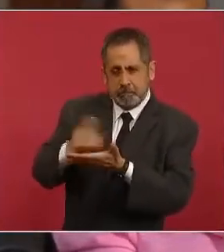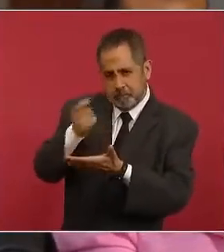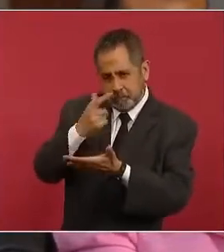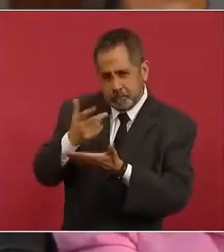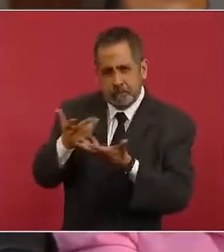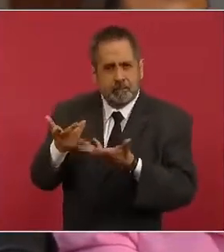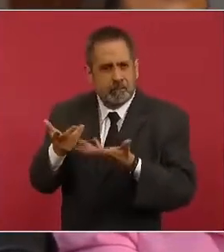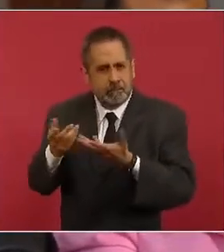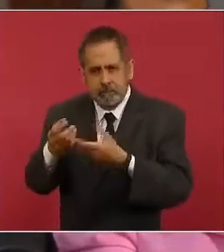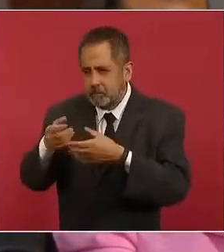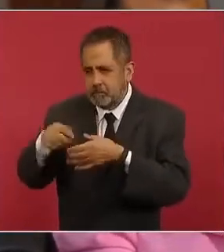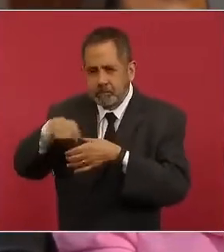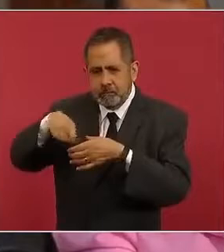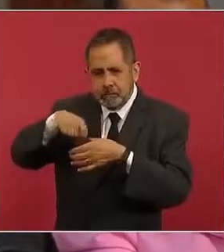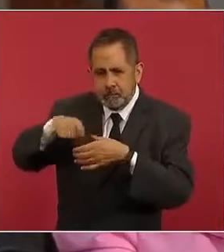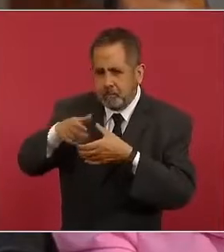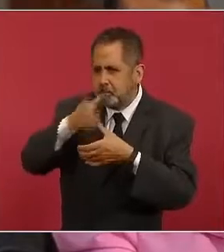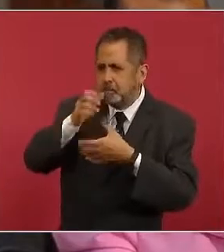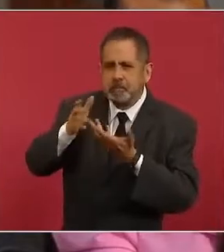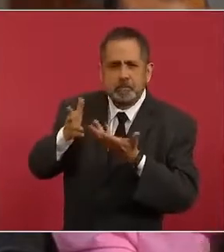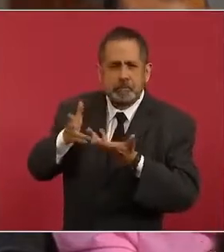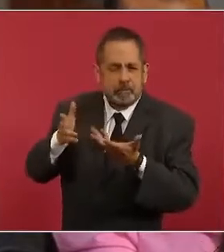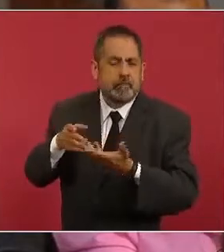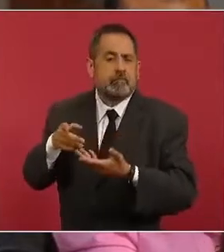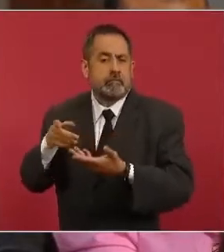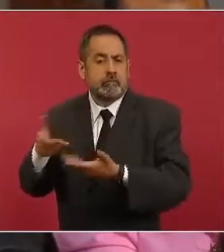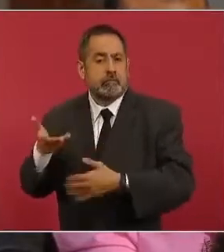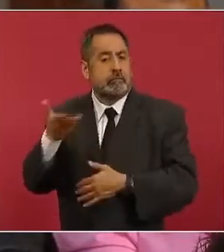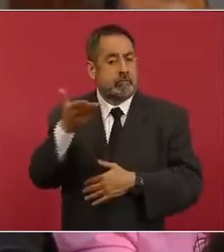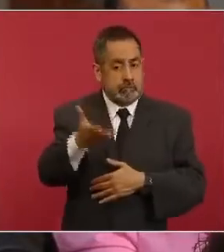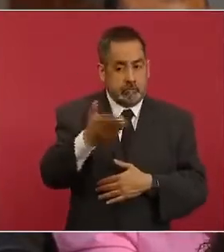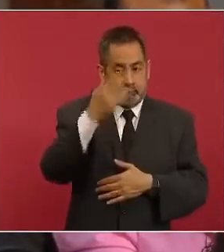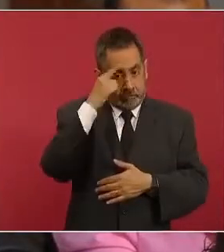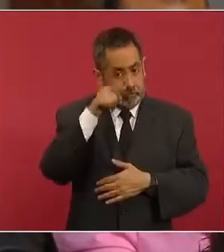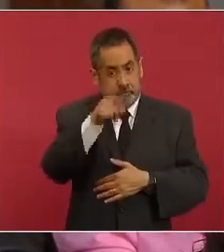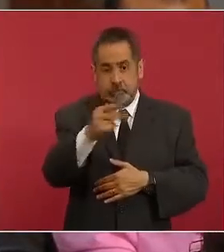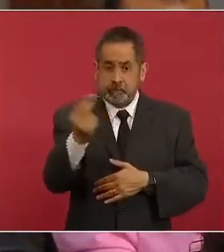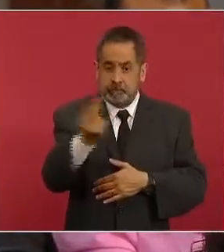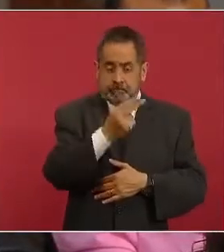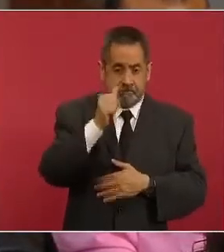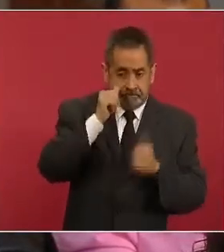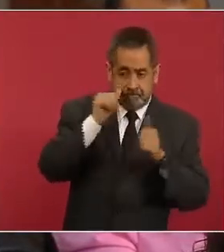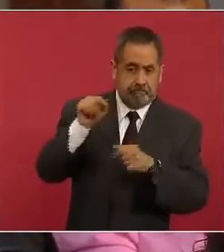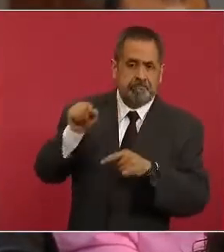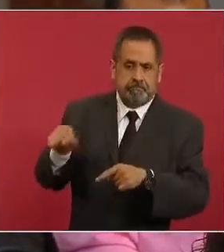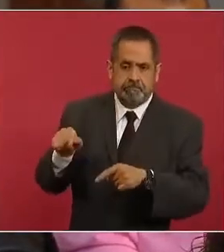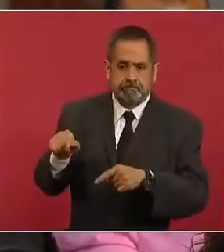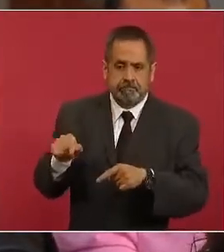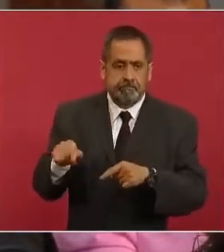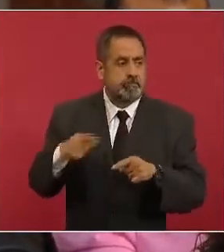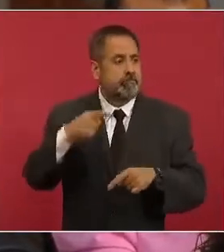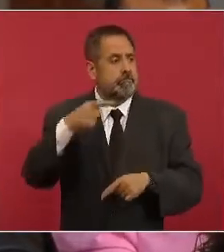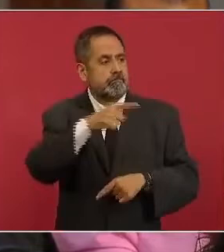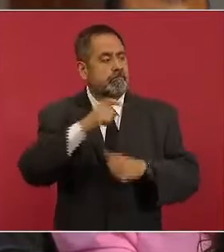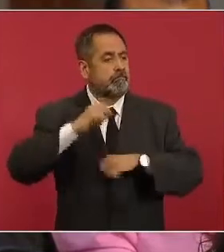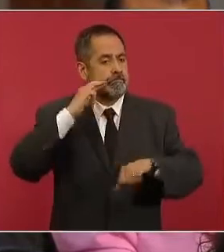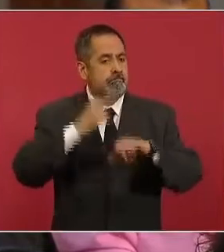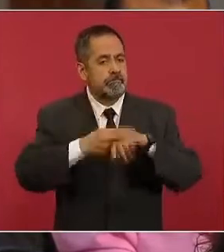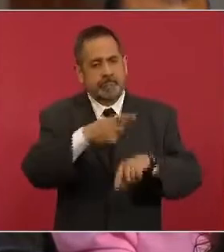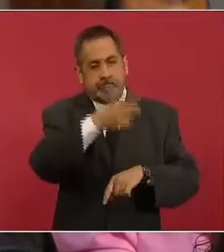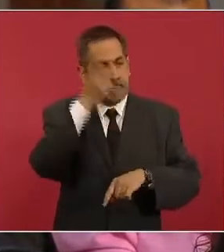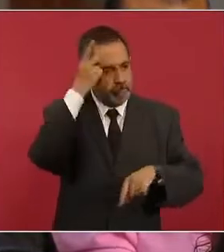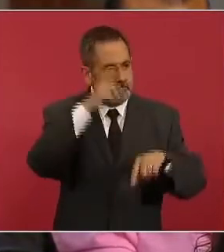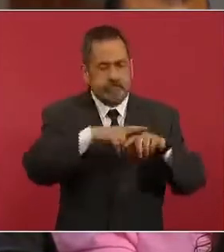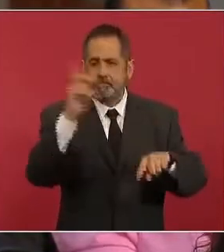desde el principio de su administración, en donde le solicitan la urgente necesidad de cambiar al titular de esta